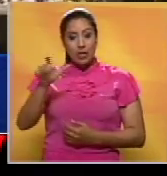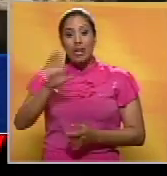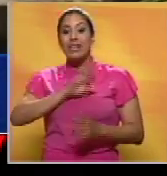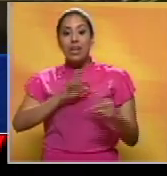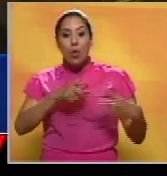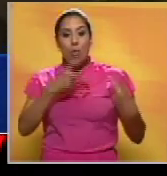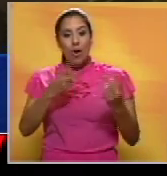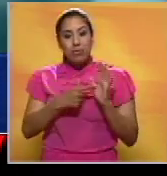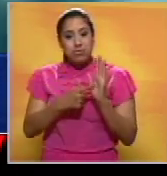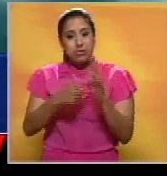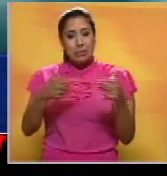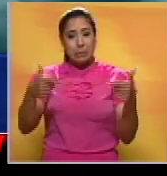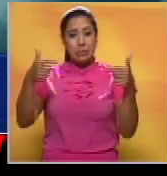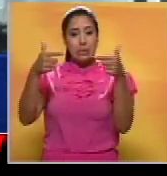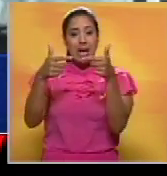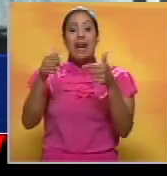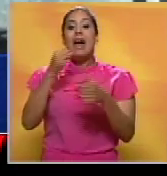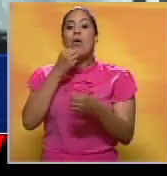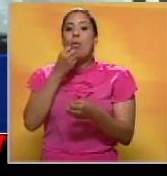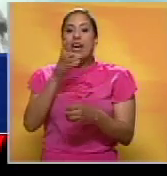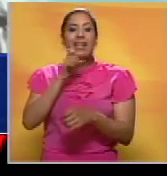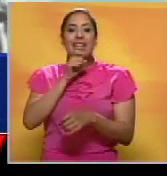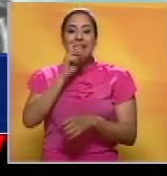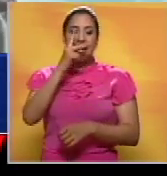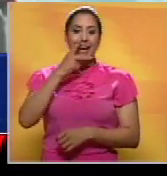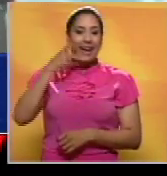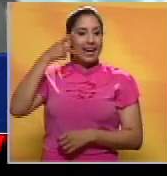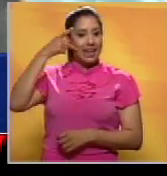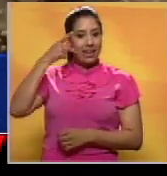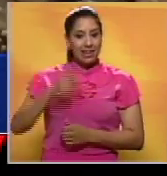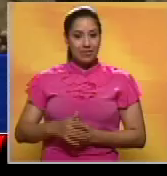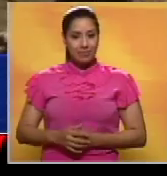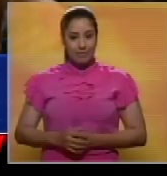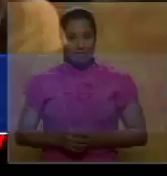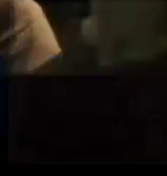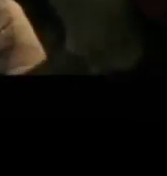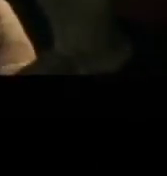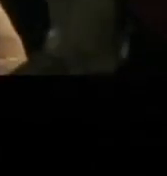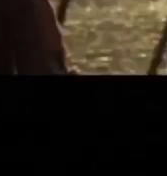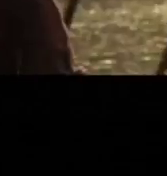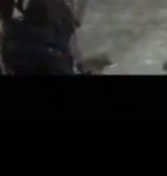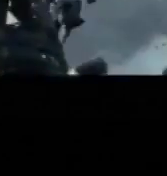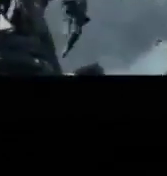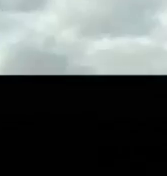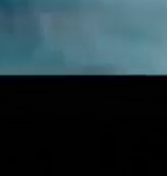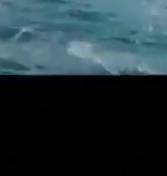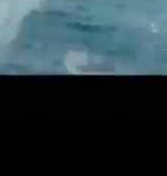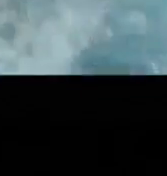Bardem se enfrentan. Los detalles con Karielis Cuadros.